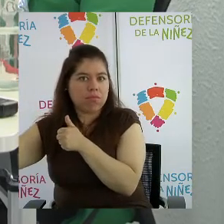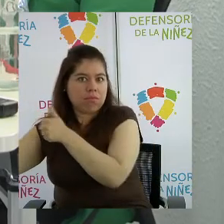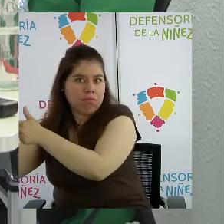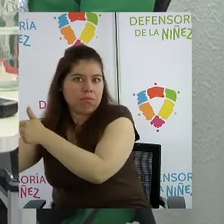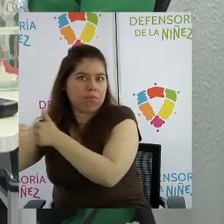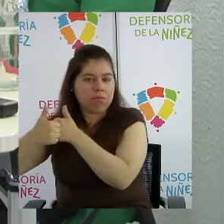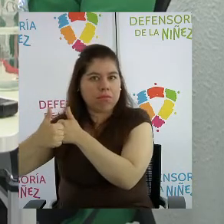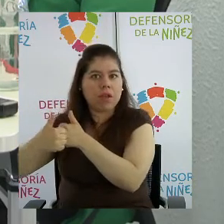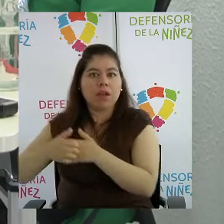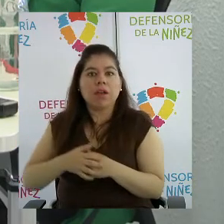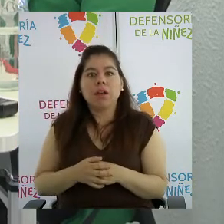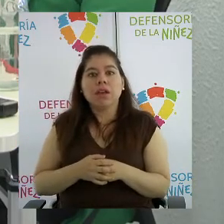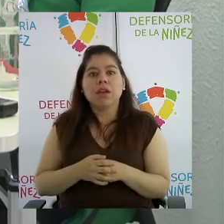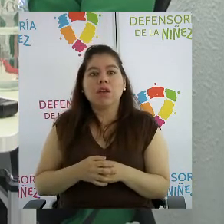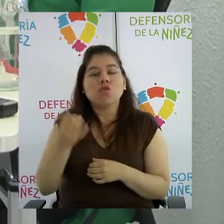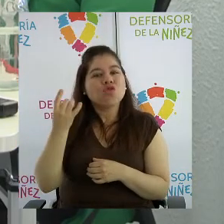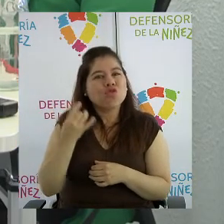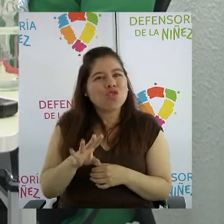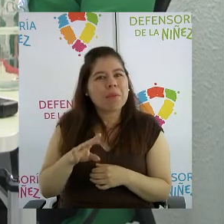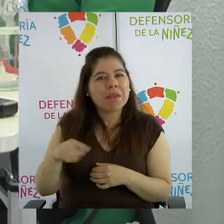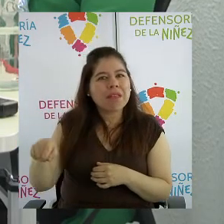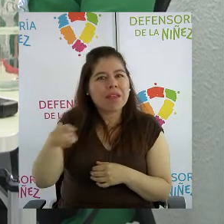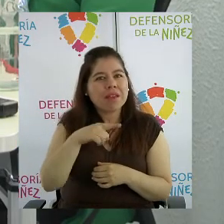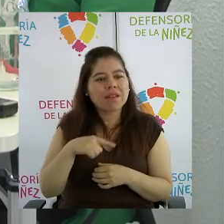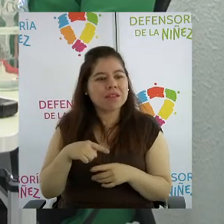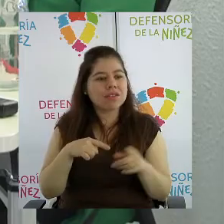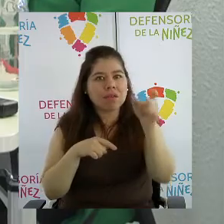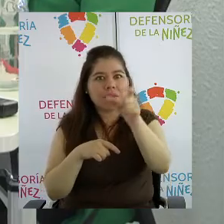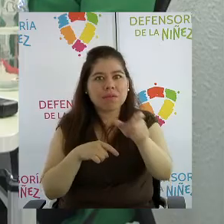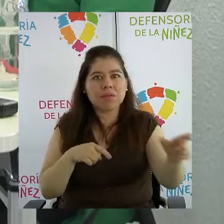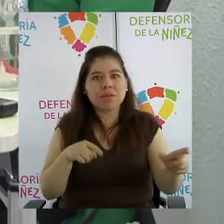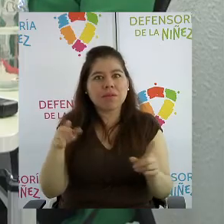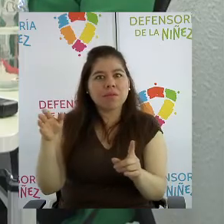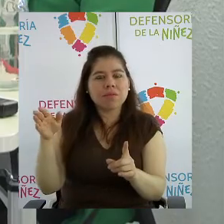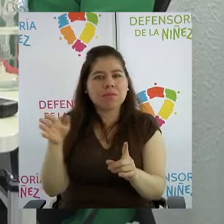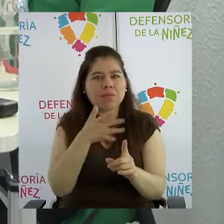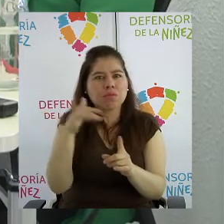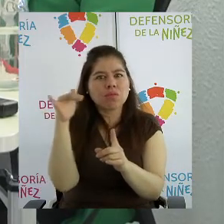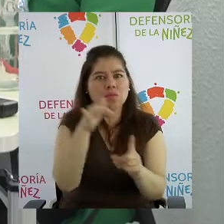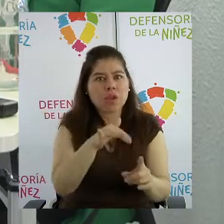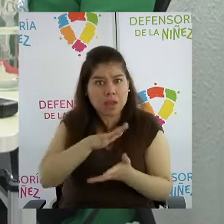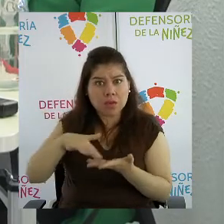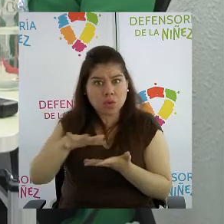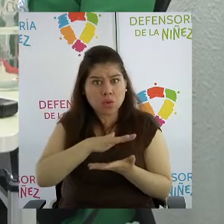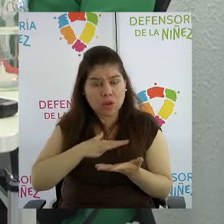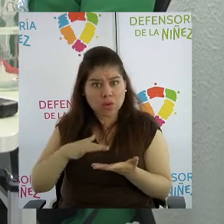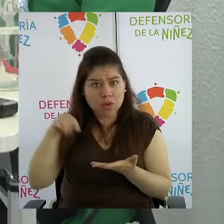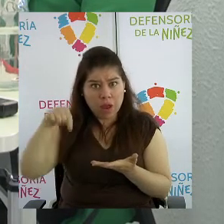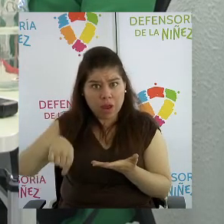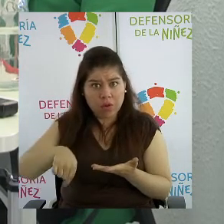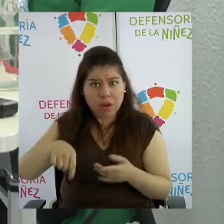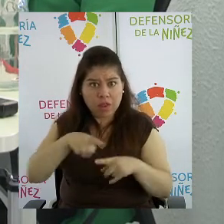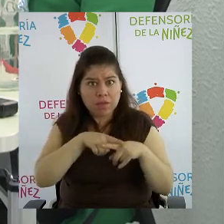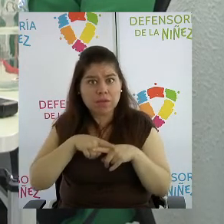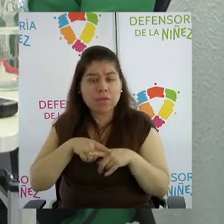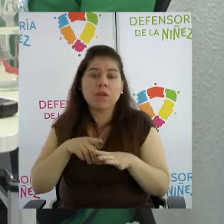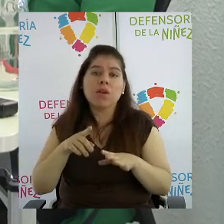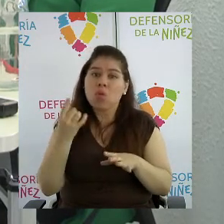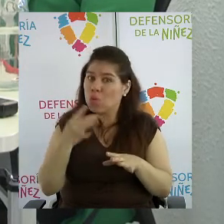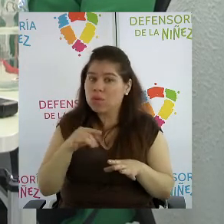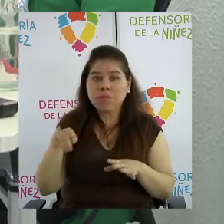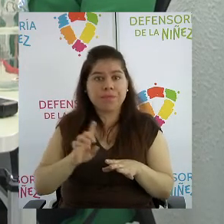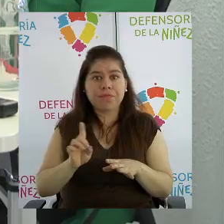es algo que no solo me parece que aplique respecto de las víctimas de violencia estatal en el contexto de la crisis, sino que es algo que nos parecía imprescindible